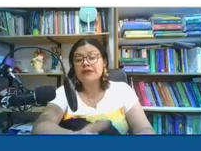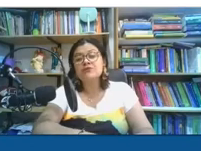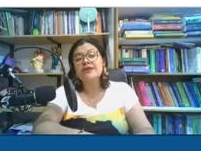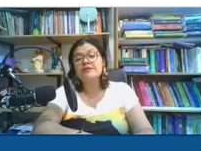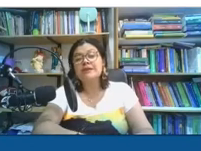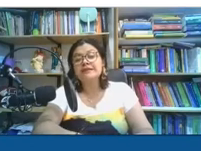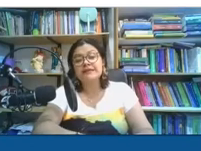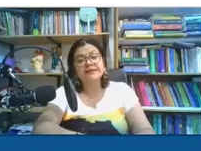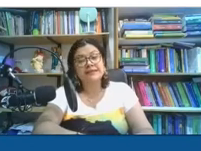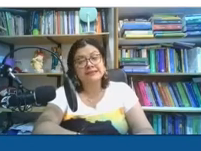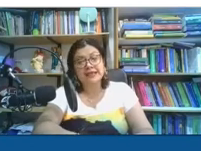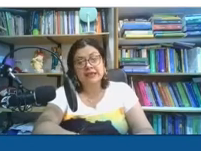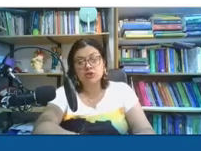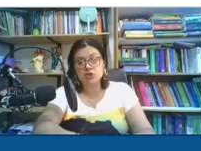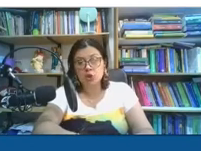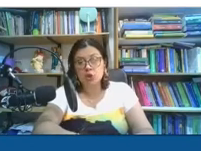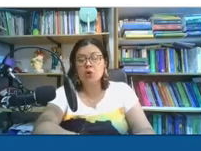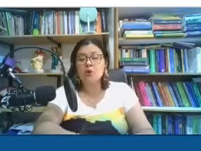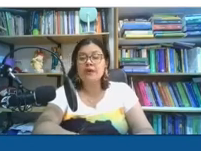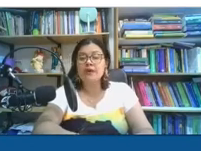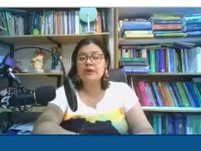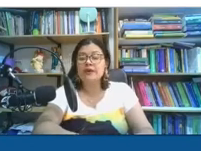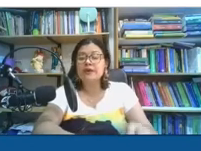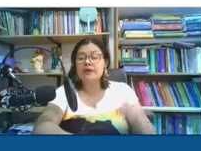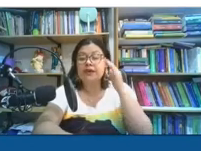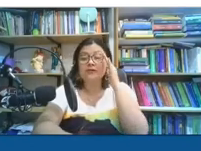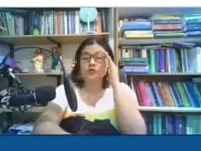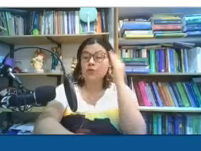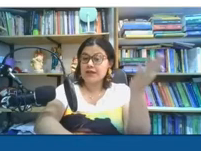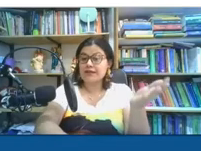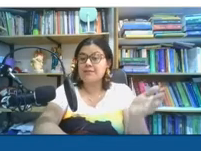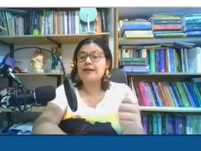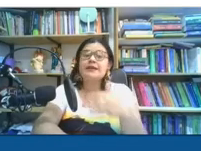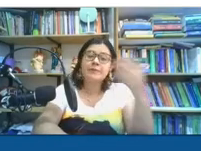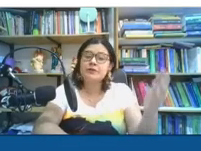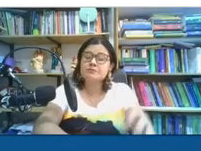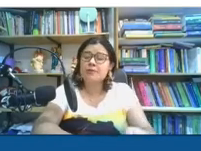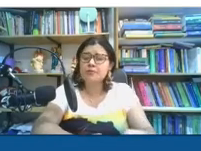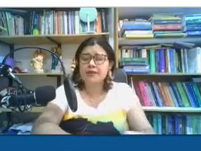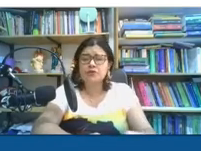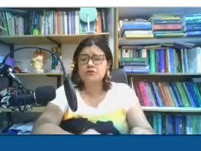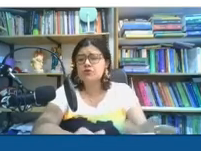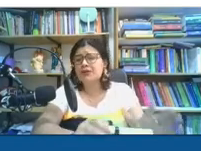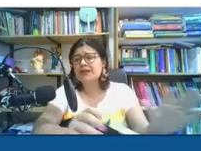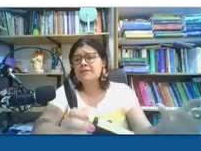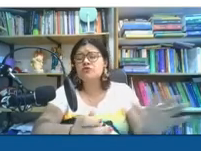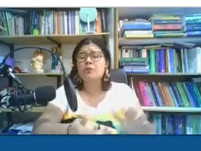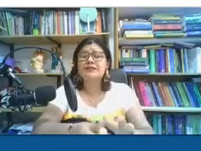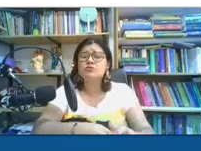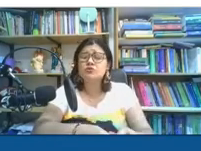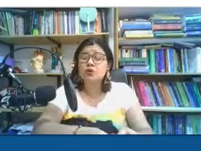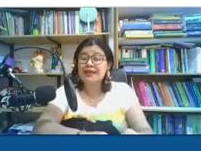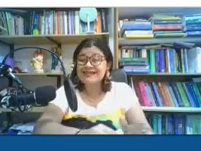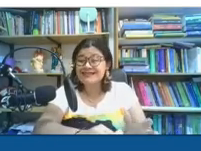algunos casos hay experiencias en las que no estudias la temática pero les va muy bien entonces no entraremos